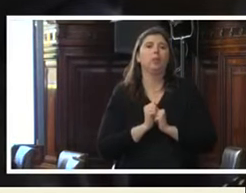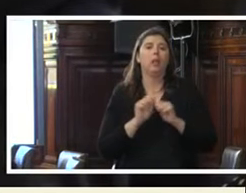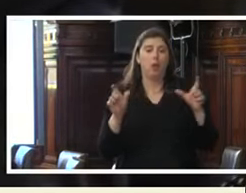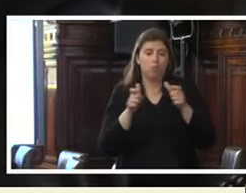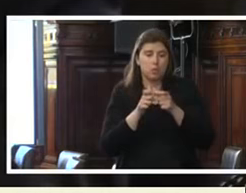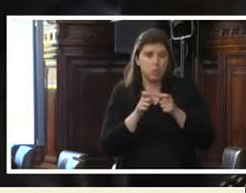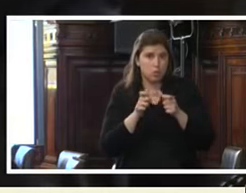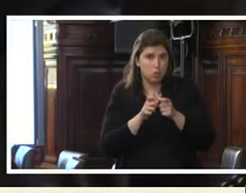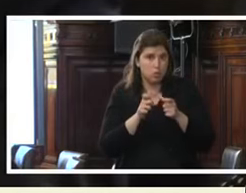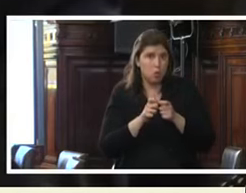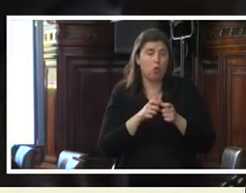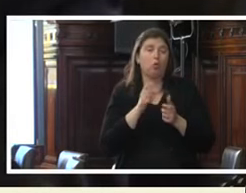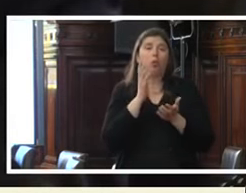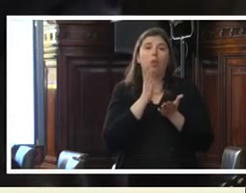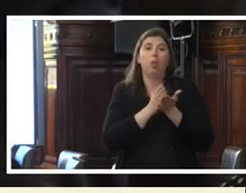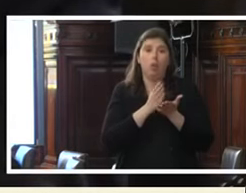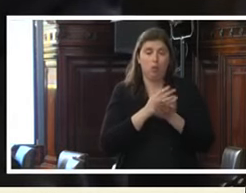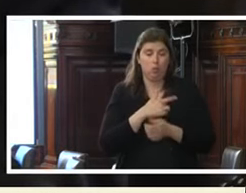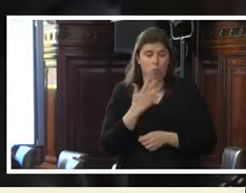para personas mayores